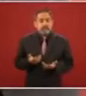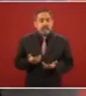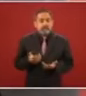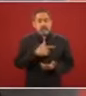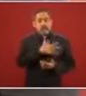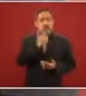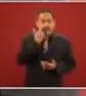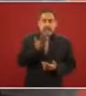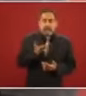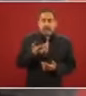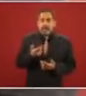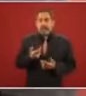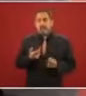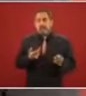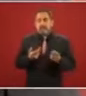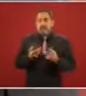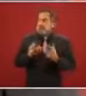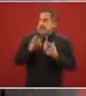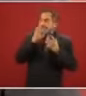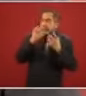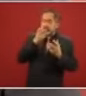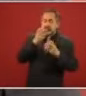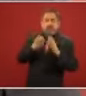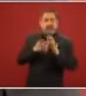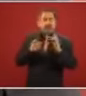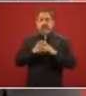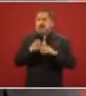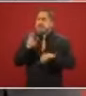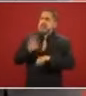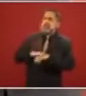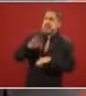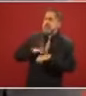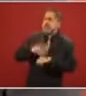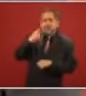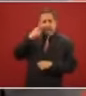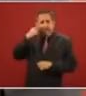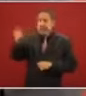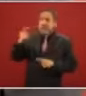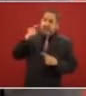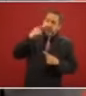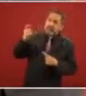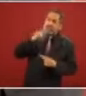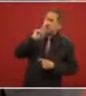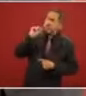poder gritar a los cuatro vientos.